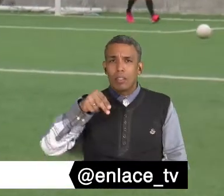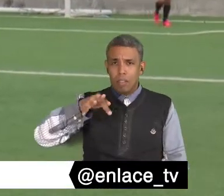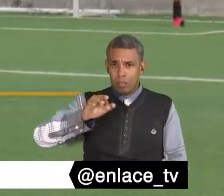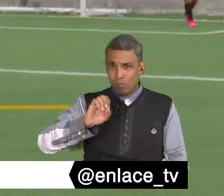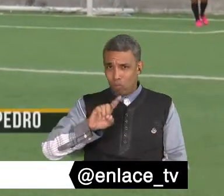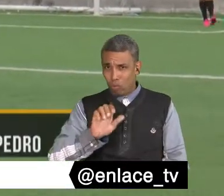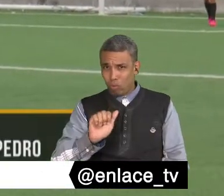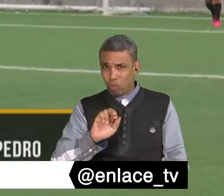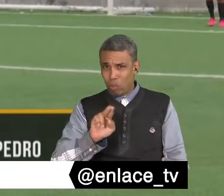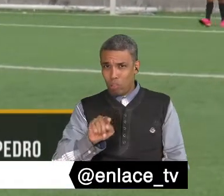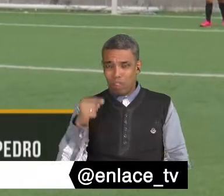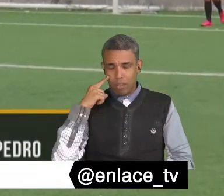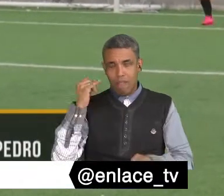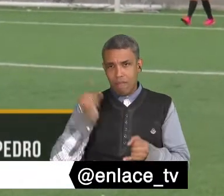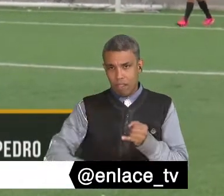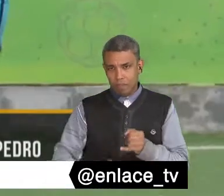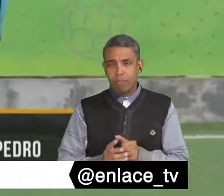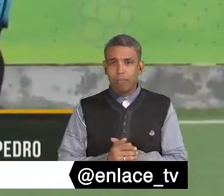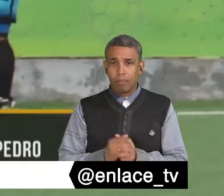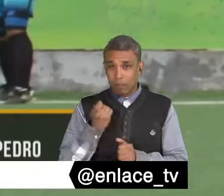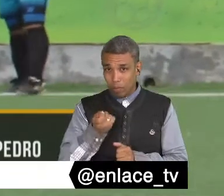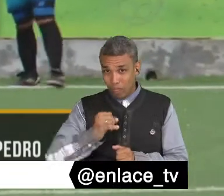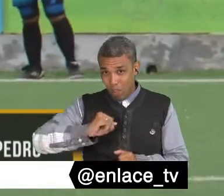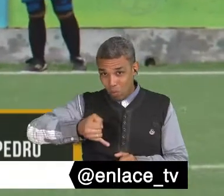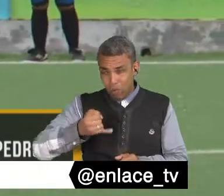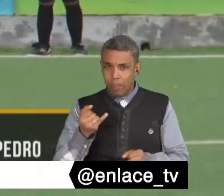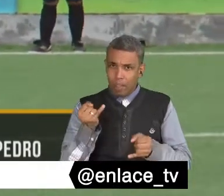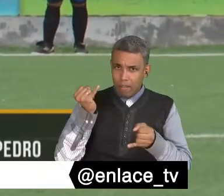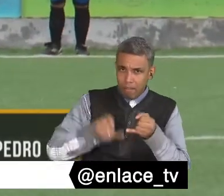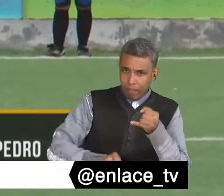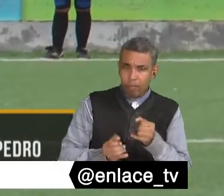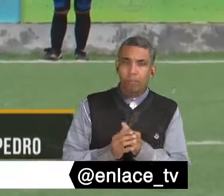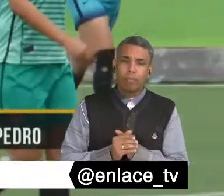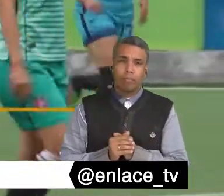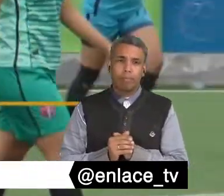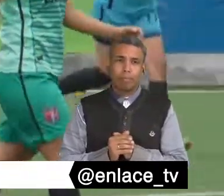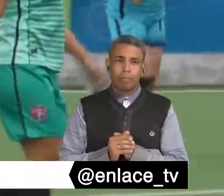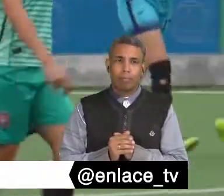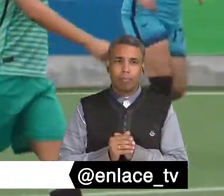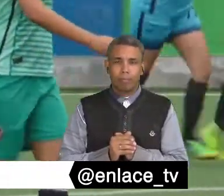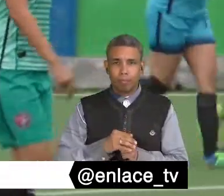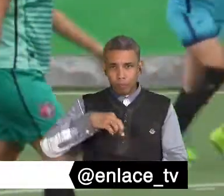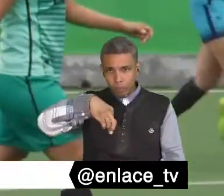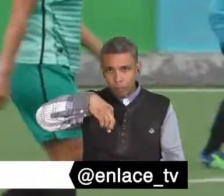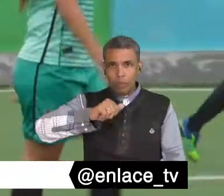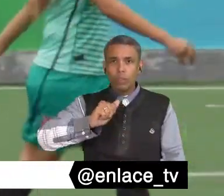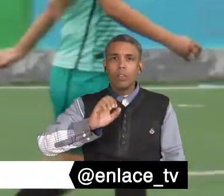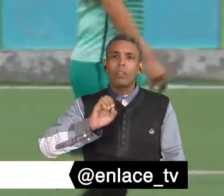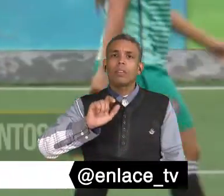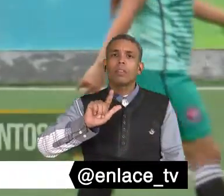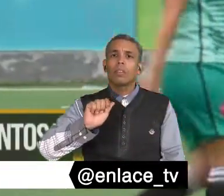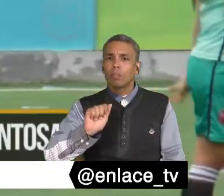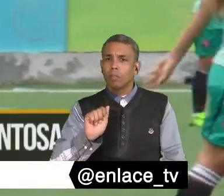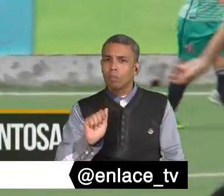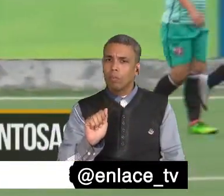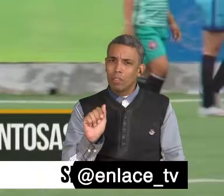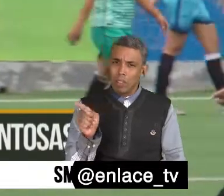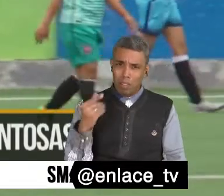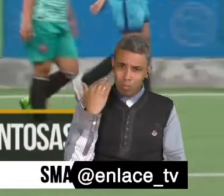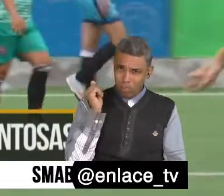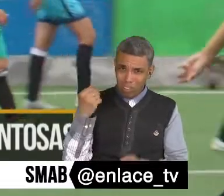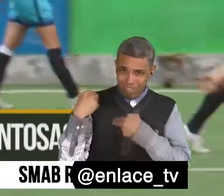En la cancha sintética de Cotraeco tiene lugar el torneo de fútbol femenino Copa Talentosas. Paola Urquijo, organizadora de este campeonato, destaca la forma